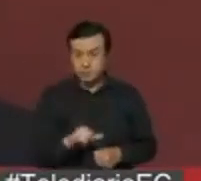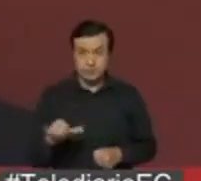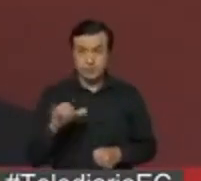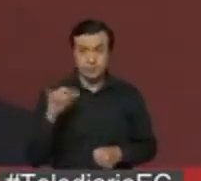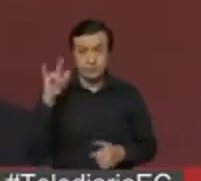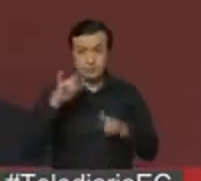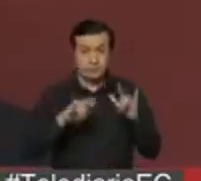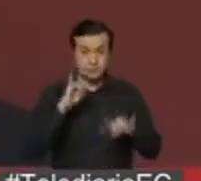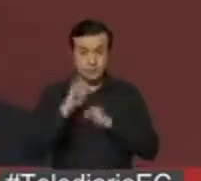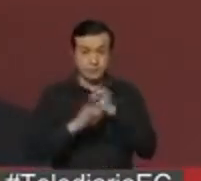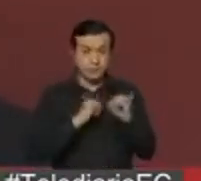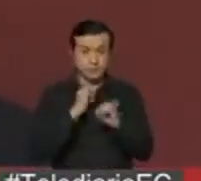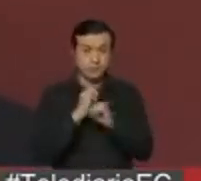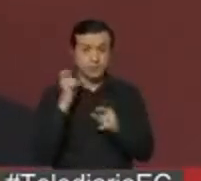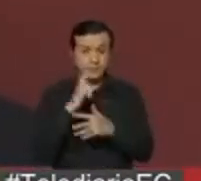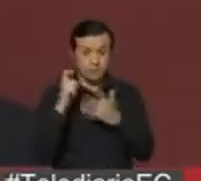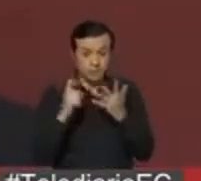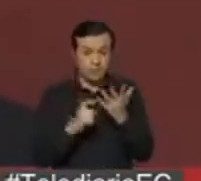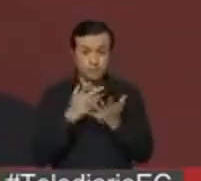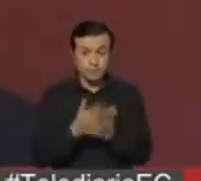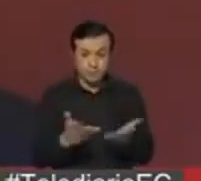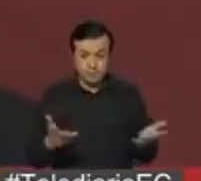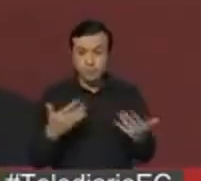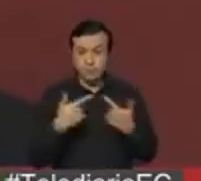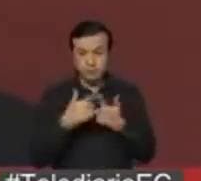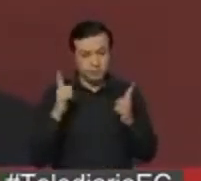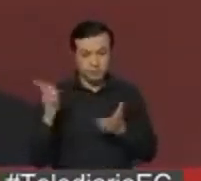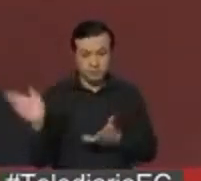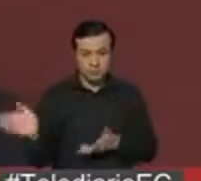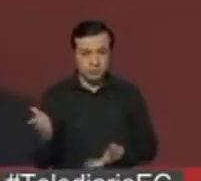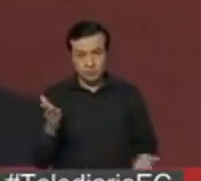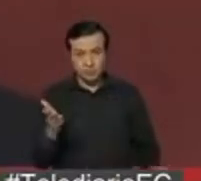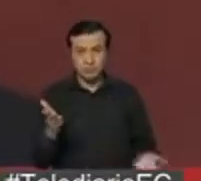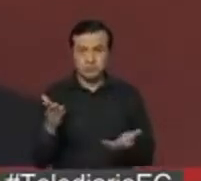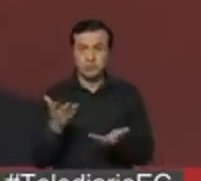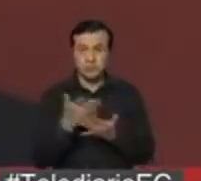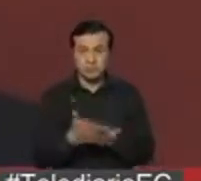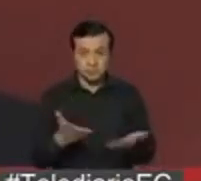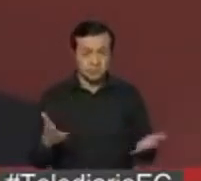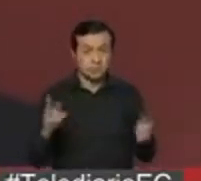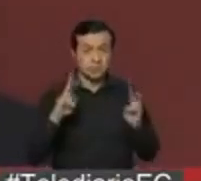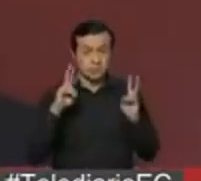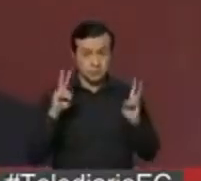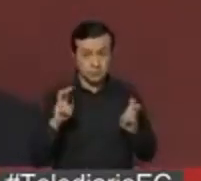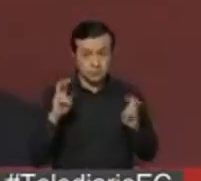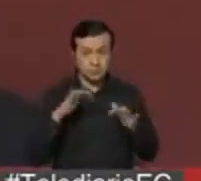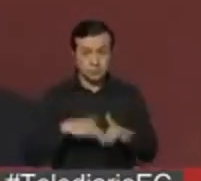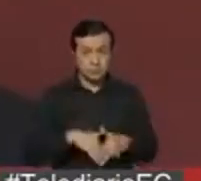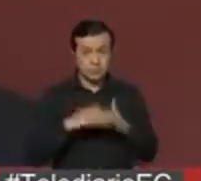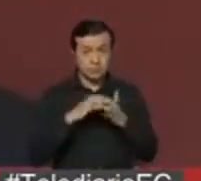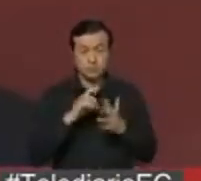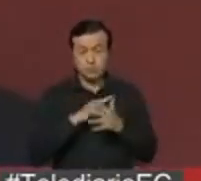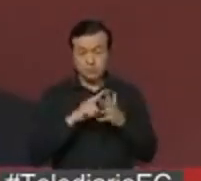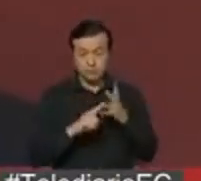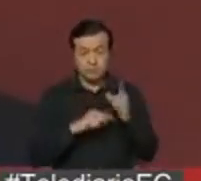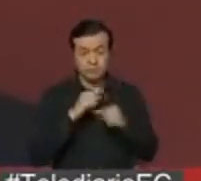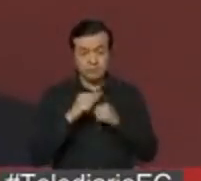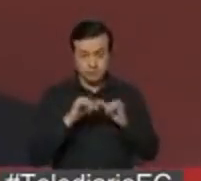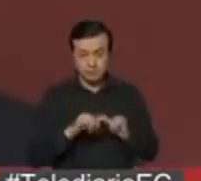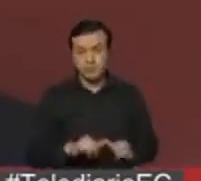vuelos internacionales necesitamos que se eliminen las restricciones en los otros países también, este tema, esta reactivación irá tomando más